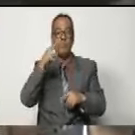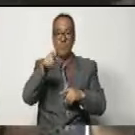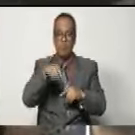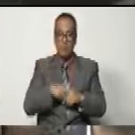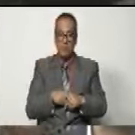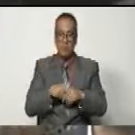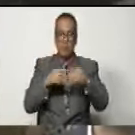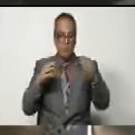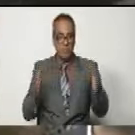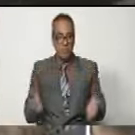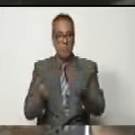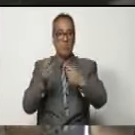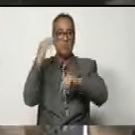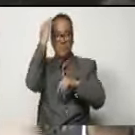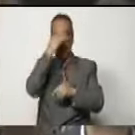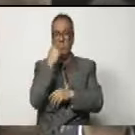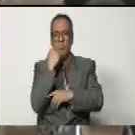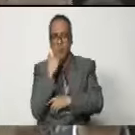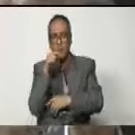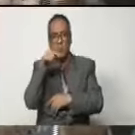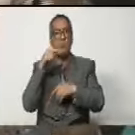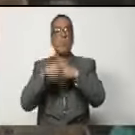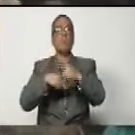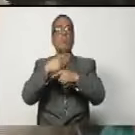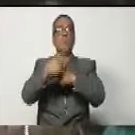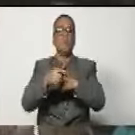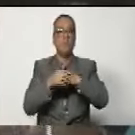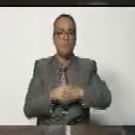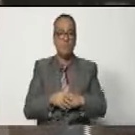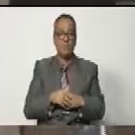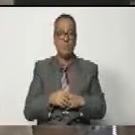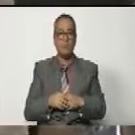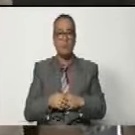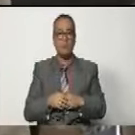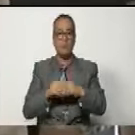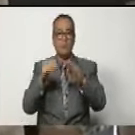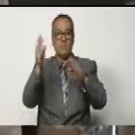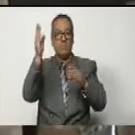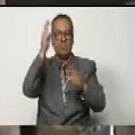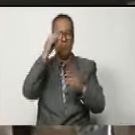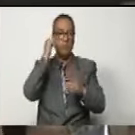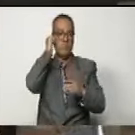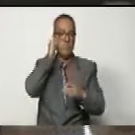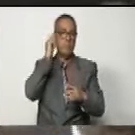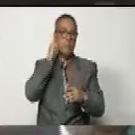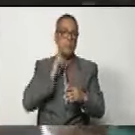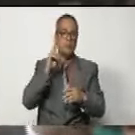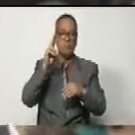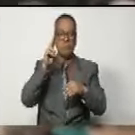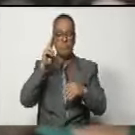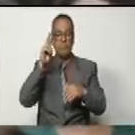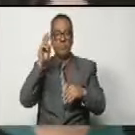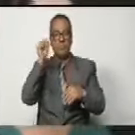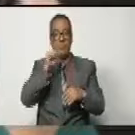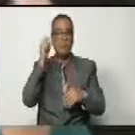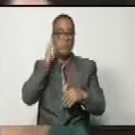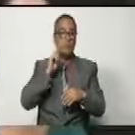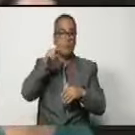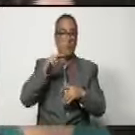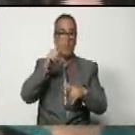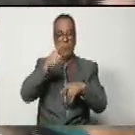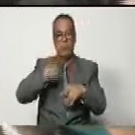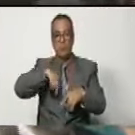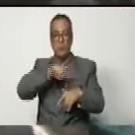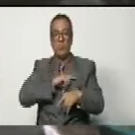Sales le dio a Miranda y que después le va a dar a Bolívar el recordado Petión, creo